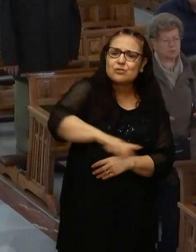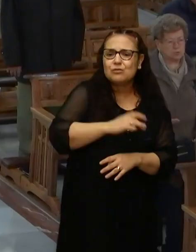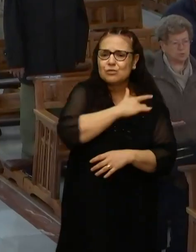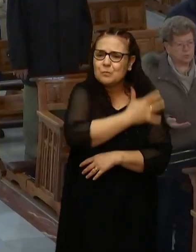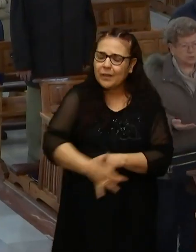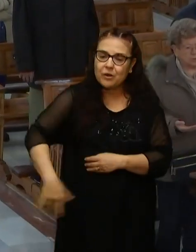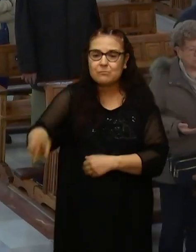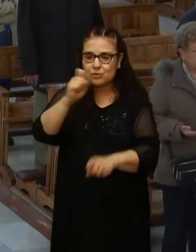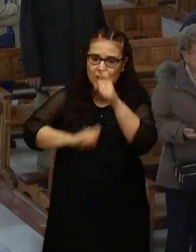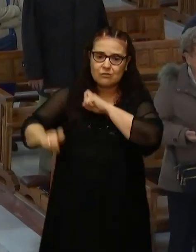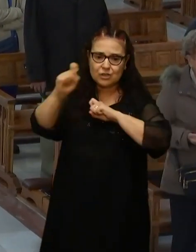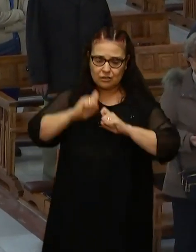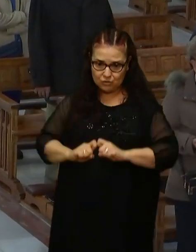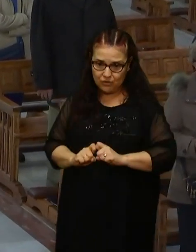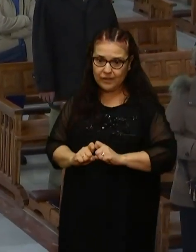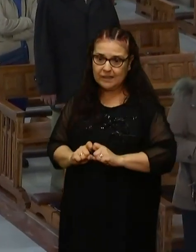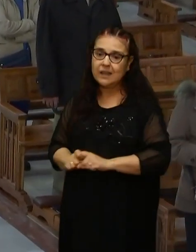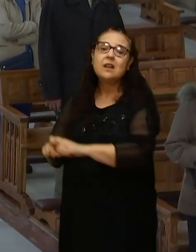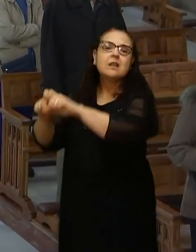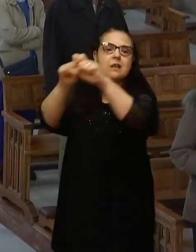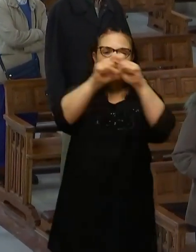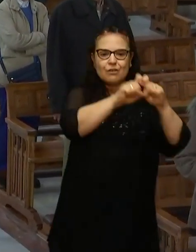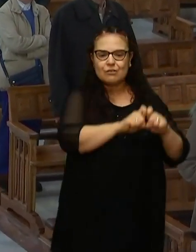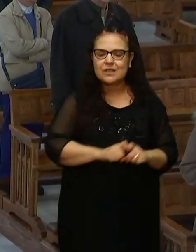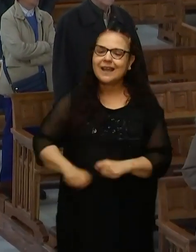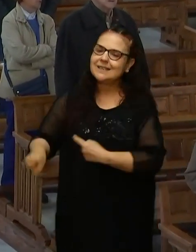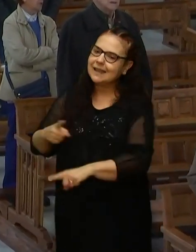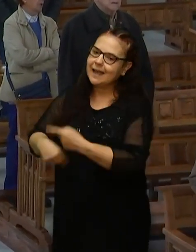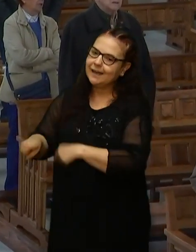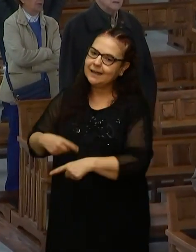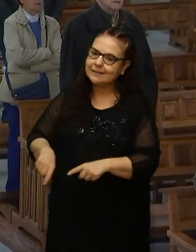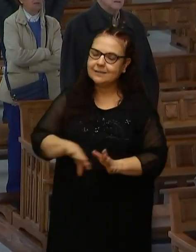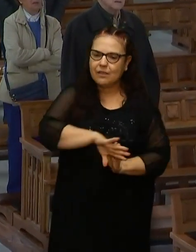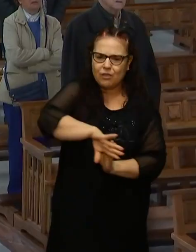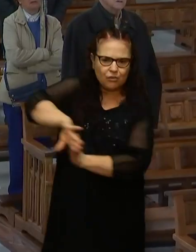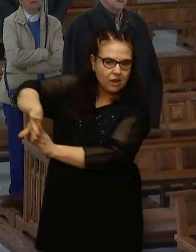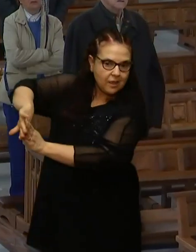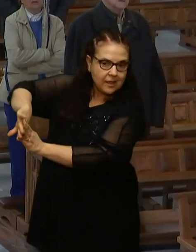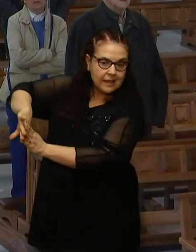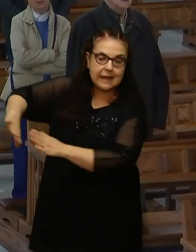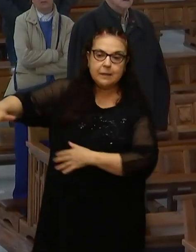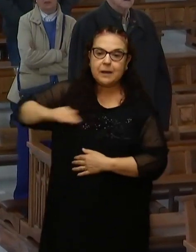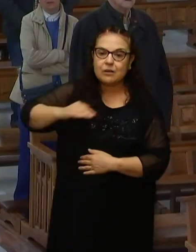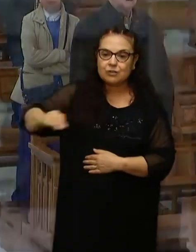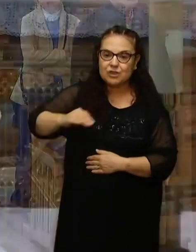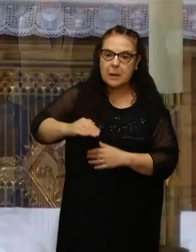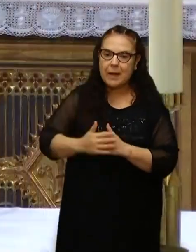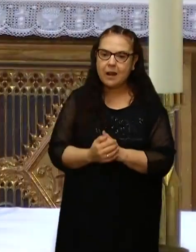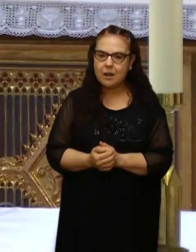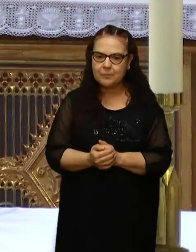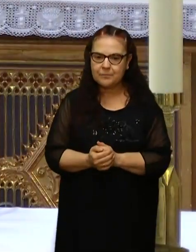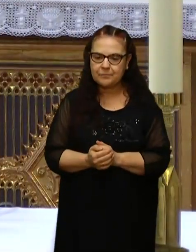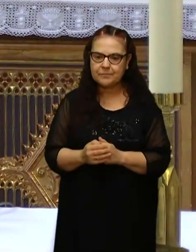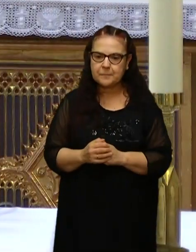también nosotros perdonamos a los que nos ofenden. No nos dejes caer en la tentación y líbranos del